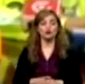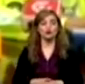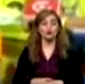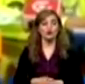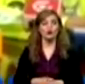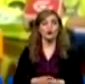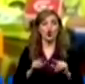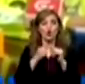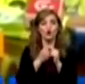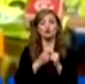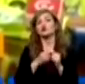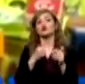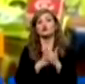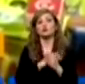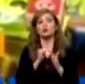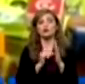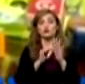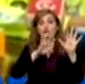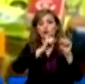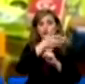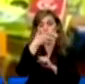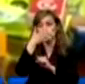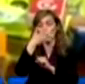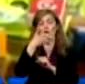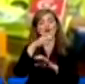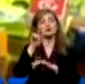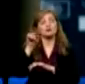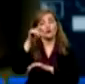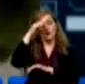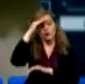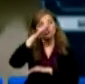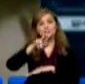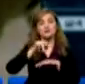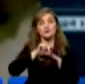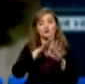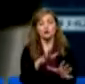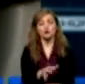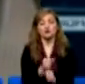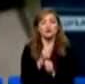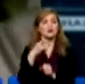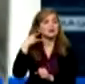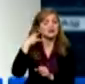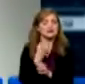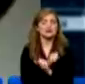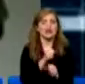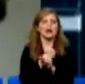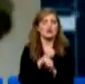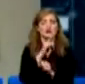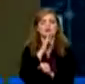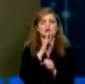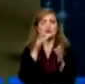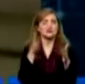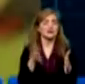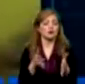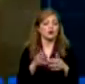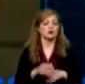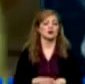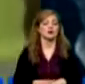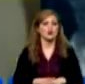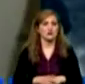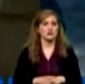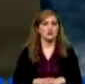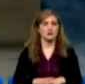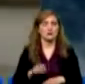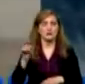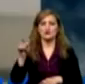La unidad antisecuestros de la Policía Nacional recuperó a una menor de 5 años estadounidense, presuntamente secuestrada en el estado